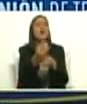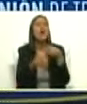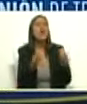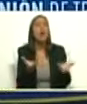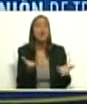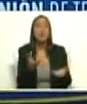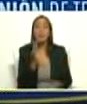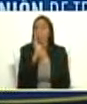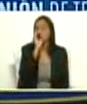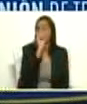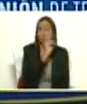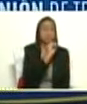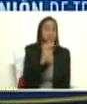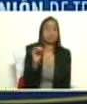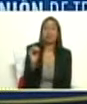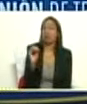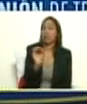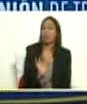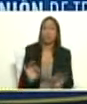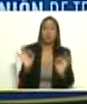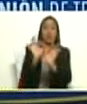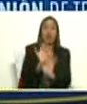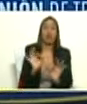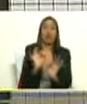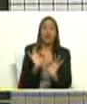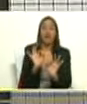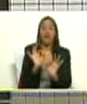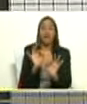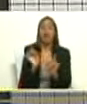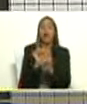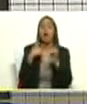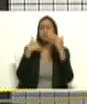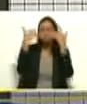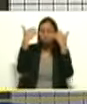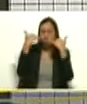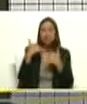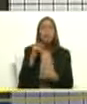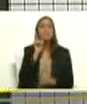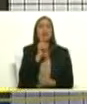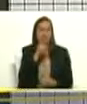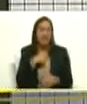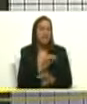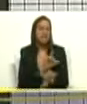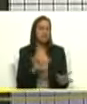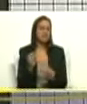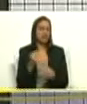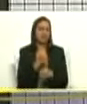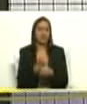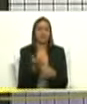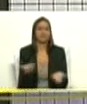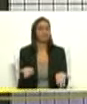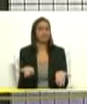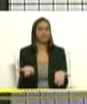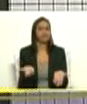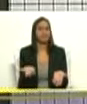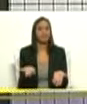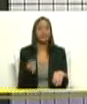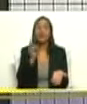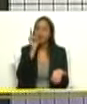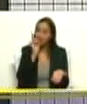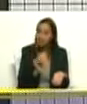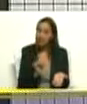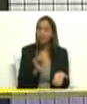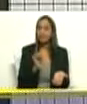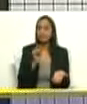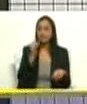uno está sudadito No ya trabajé se trata de alinear la estrategia los